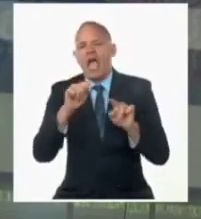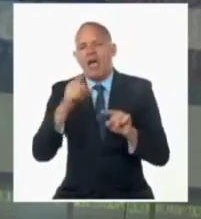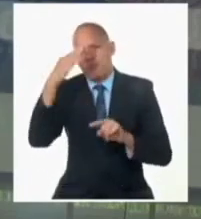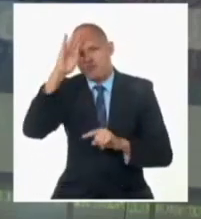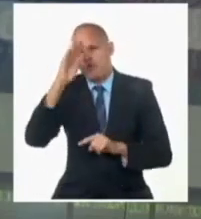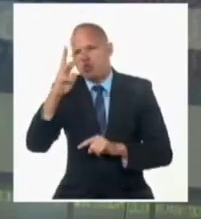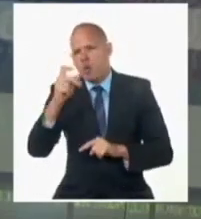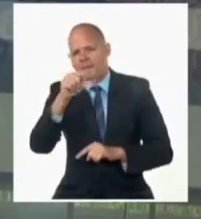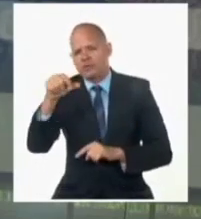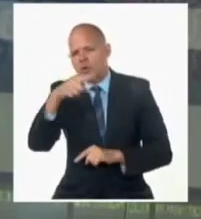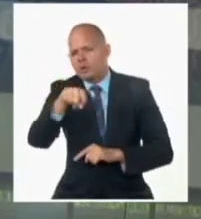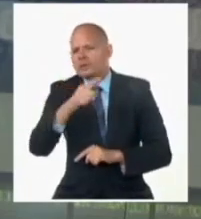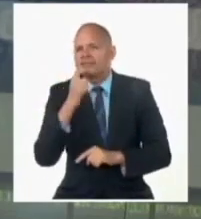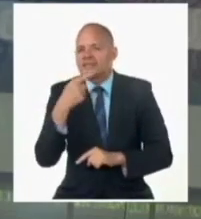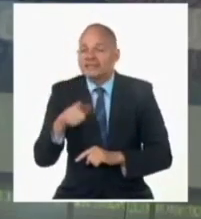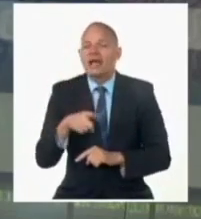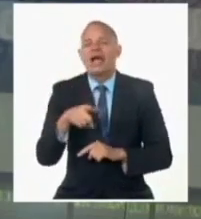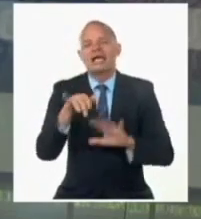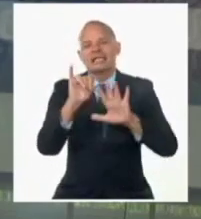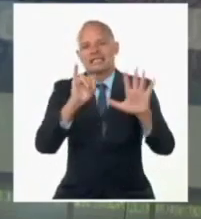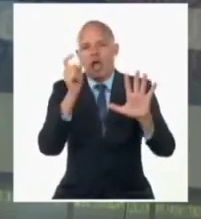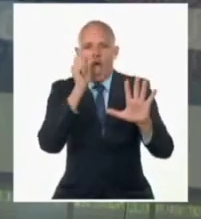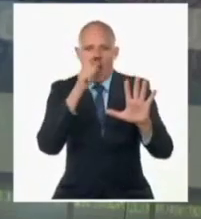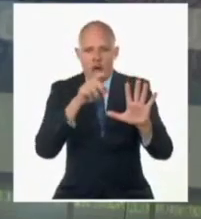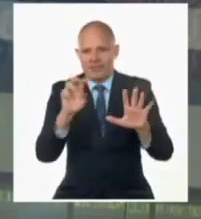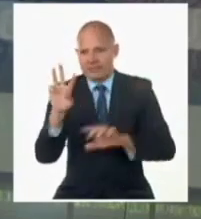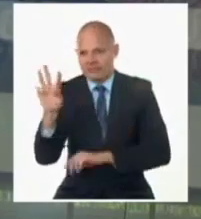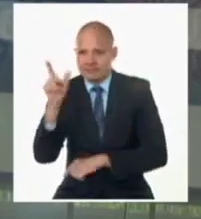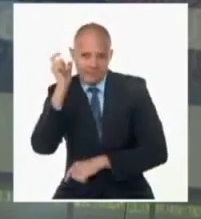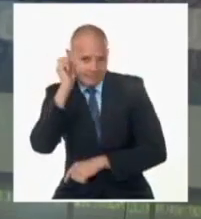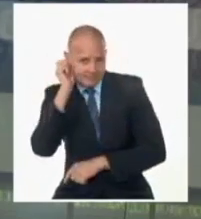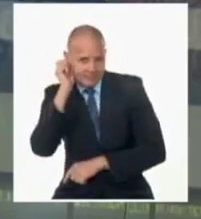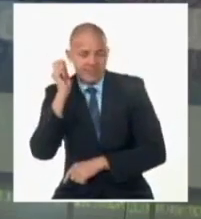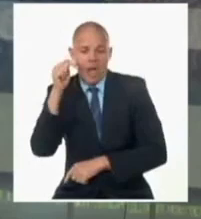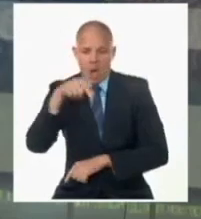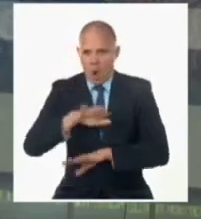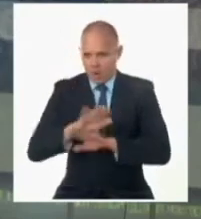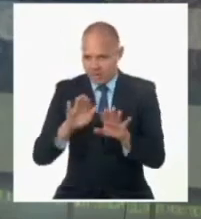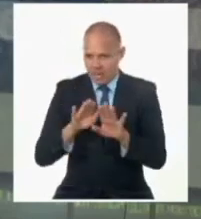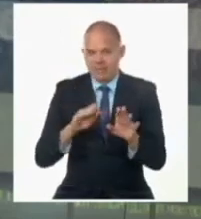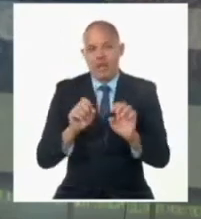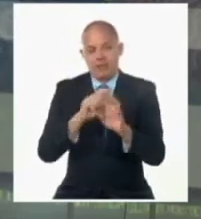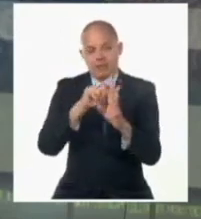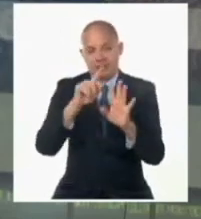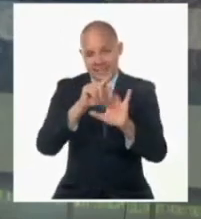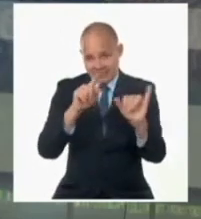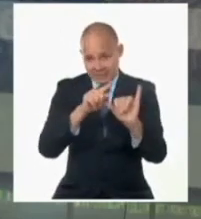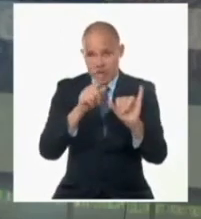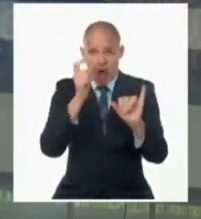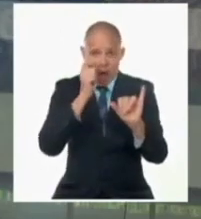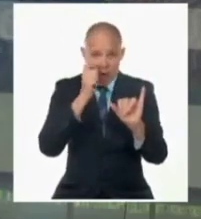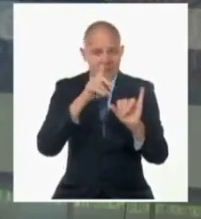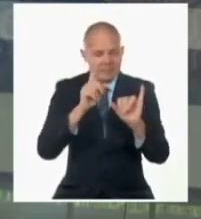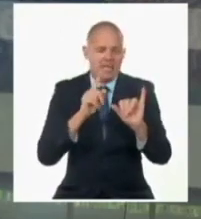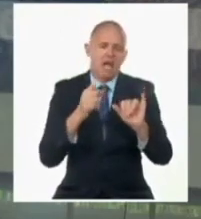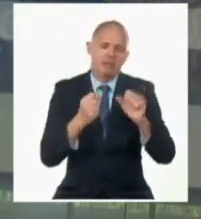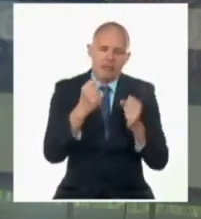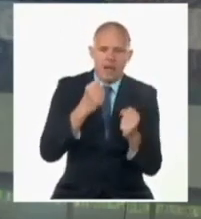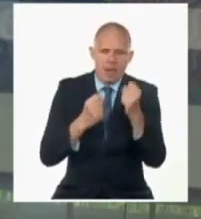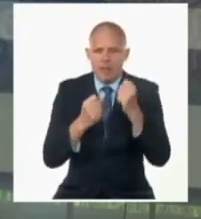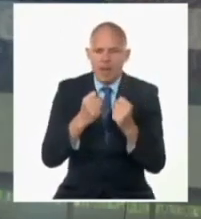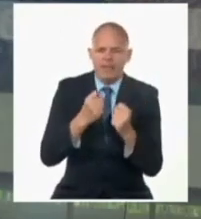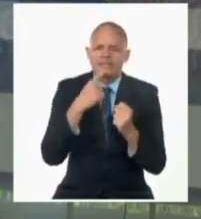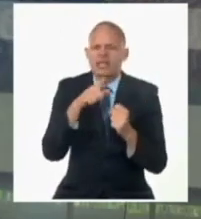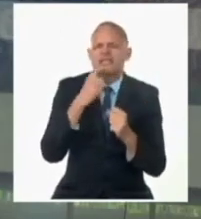6 hombres y 3 mujeres. En el primer cartel subieron al ring todos los hombres y el resultado fue parejo. 3 victorias y